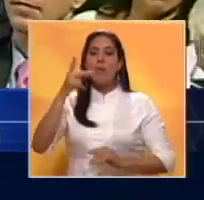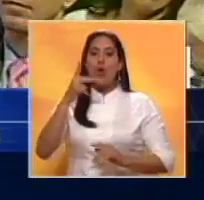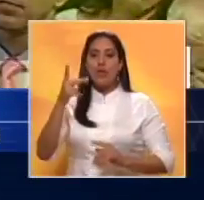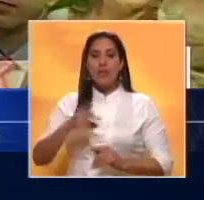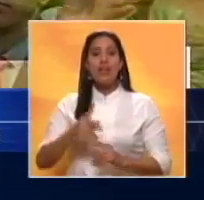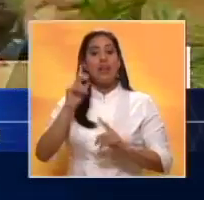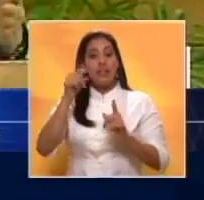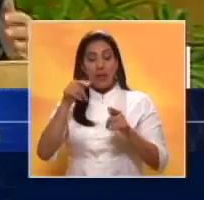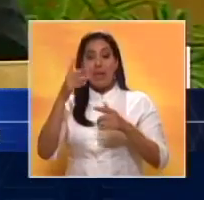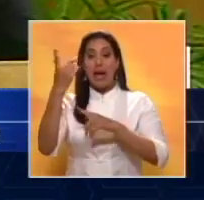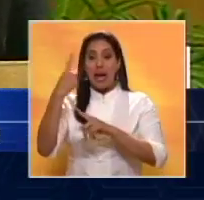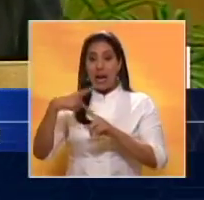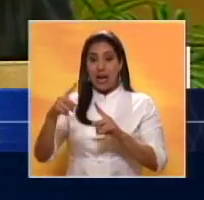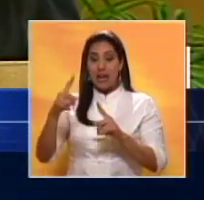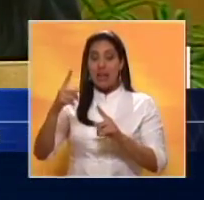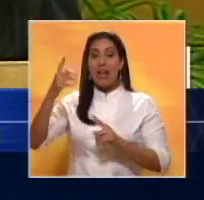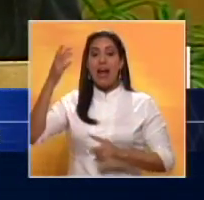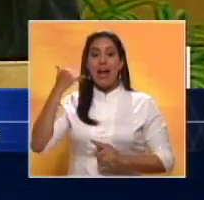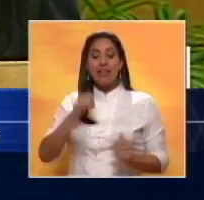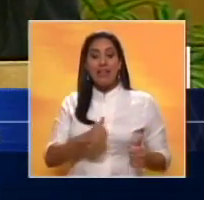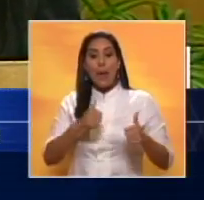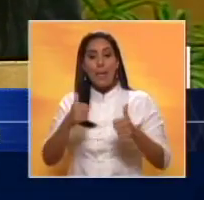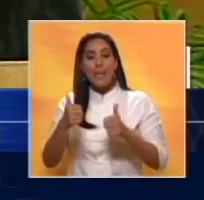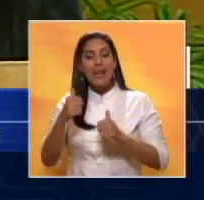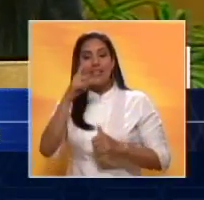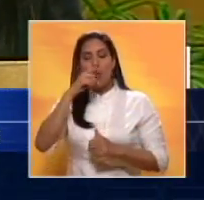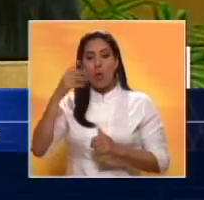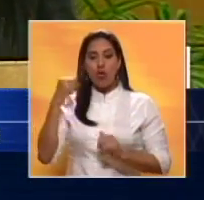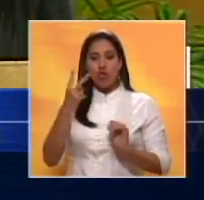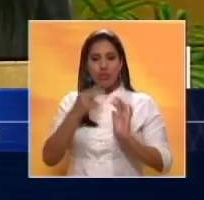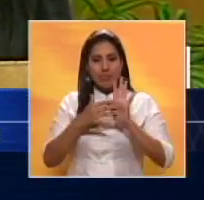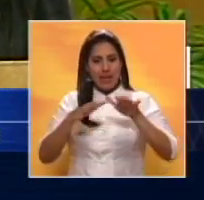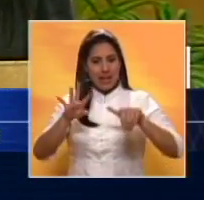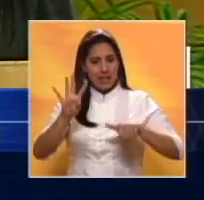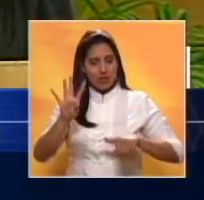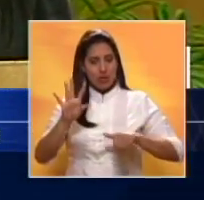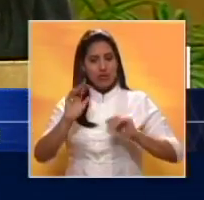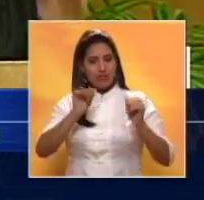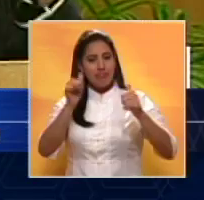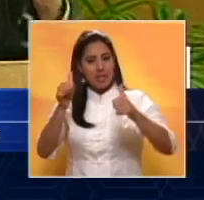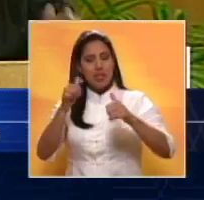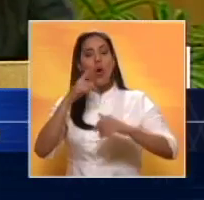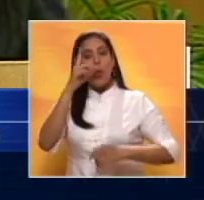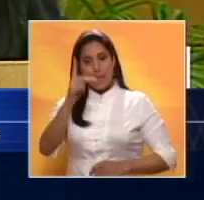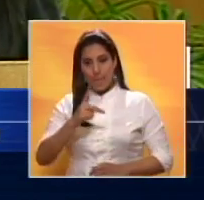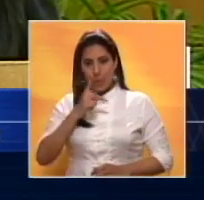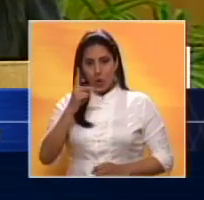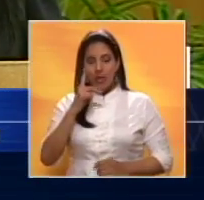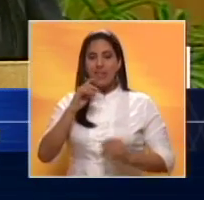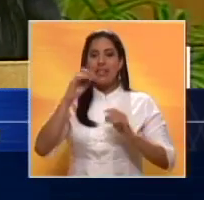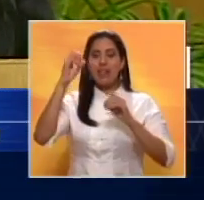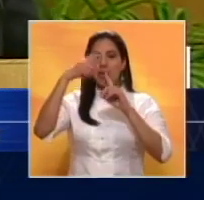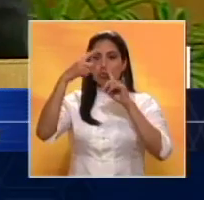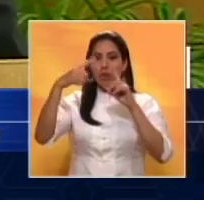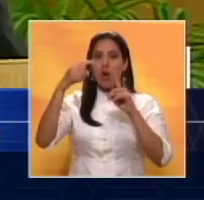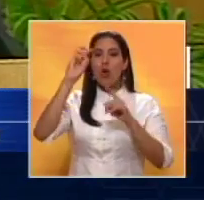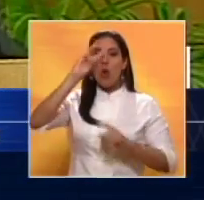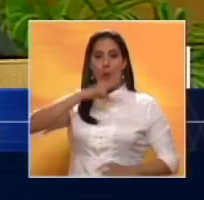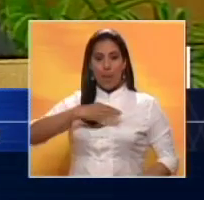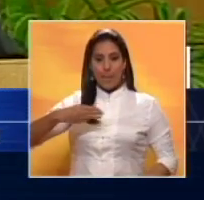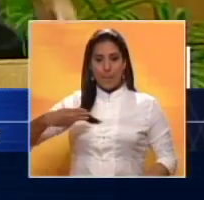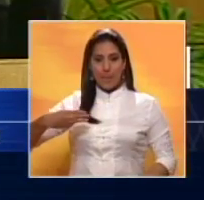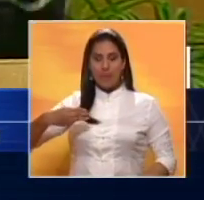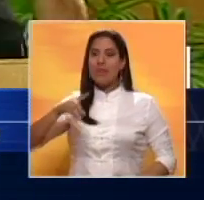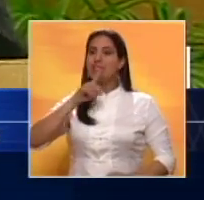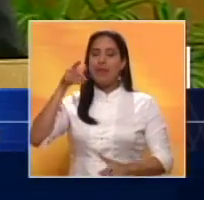política, y fue lo que ocurrió a partir de mediados del año 2014. La política energética de Barack Obama